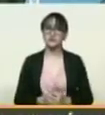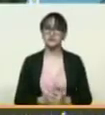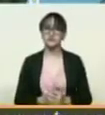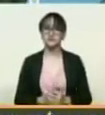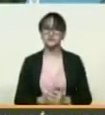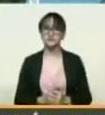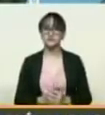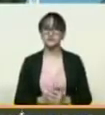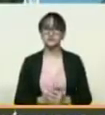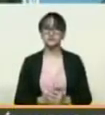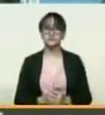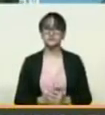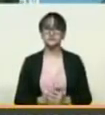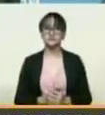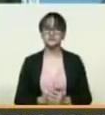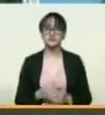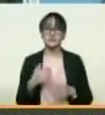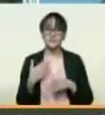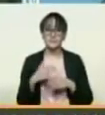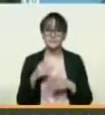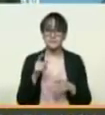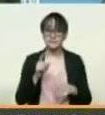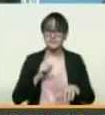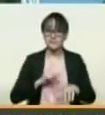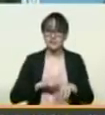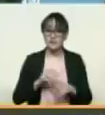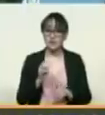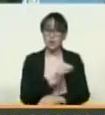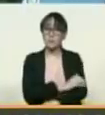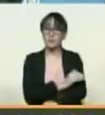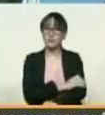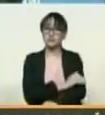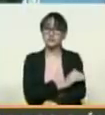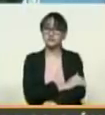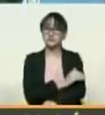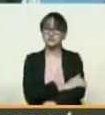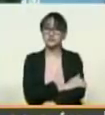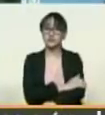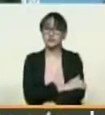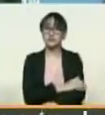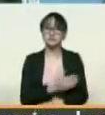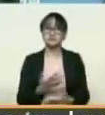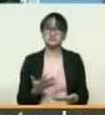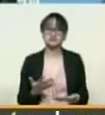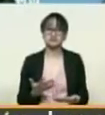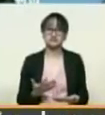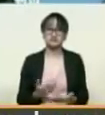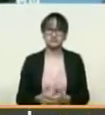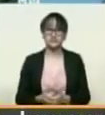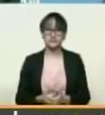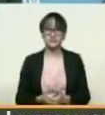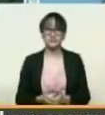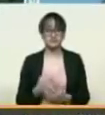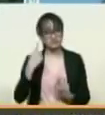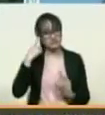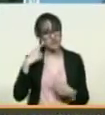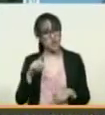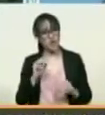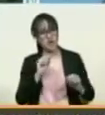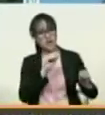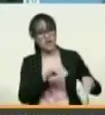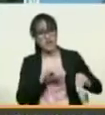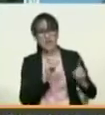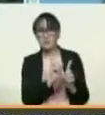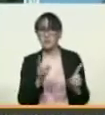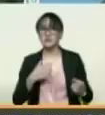que en ese momento la oposición venezolana optó por ignorar ese llamado